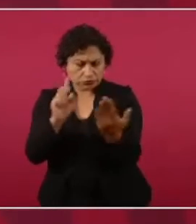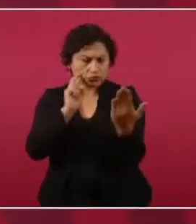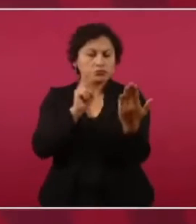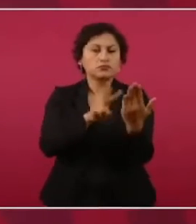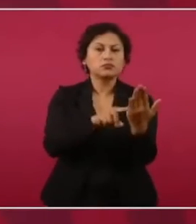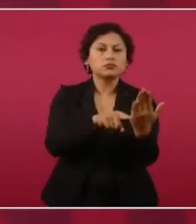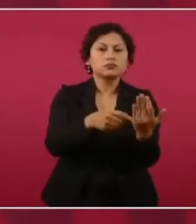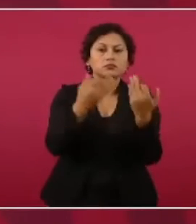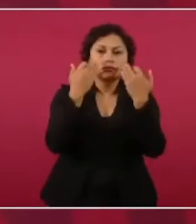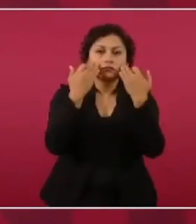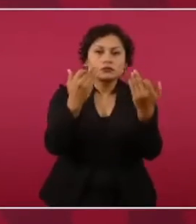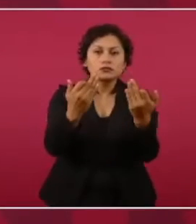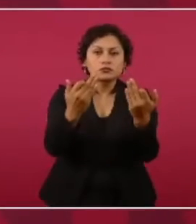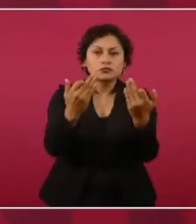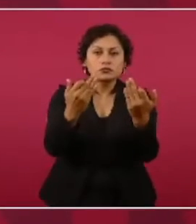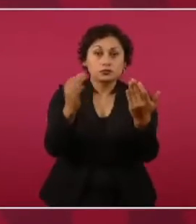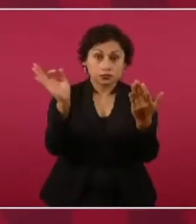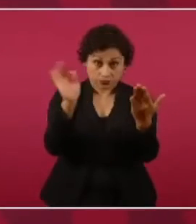dejo la presidencia.